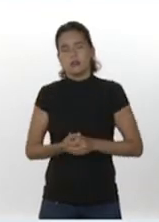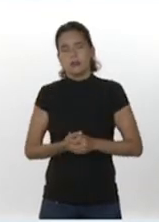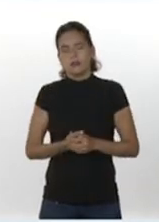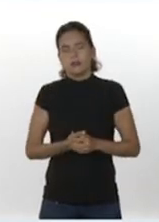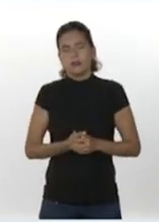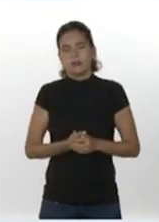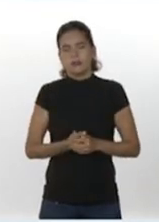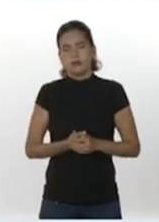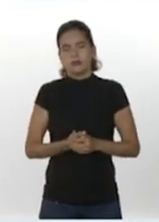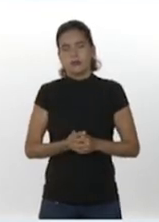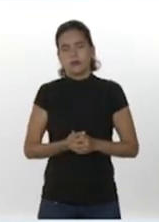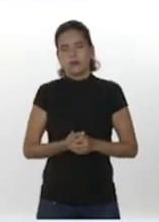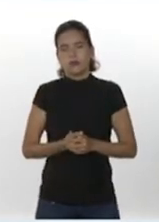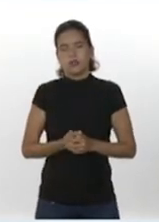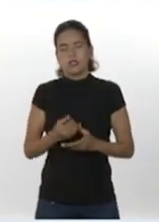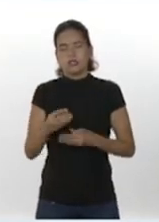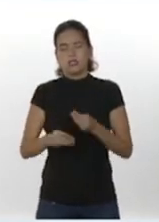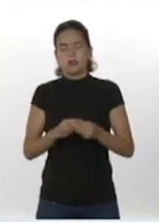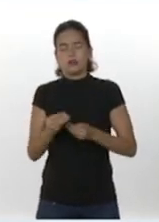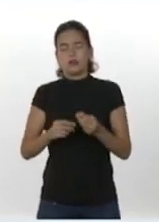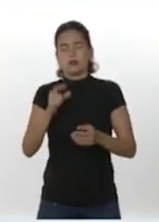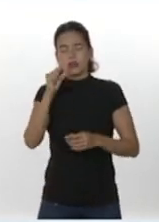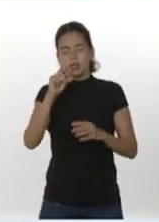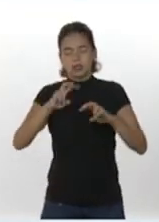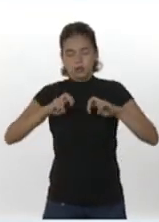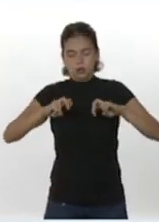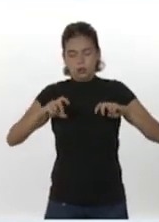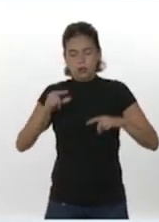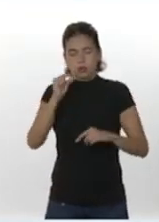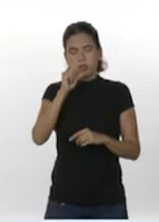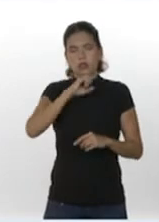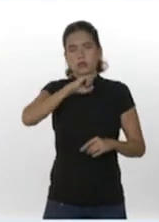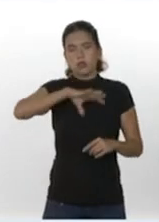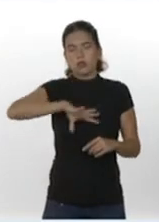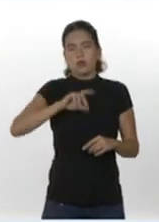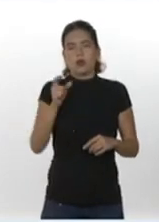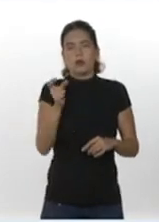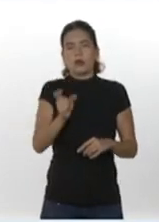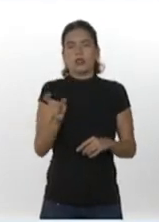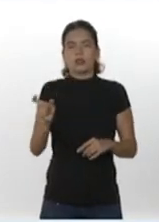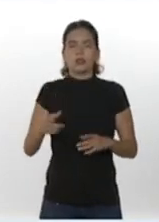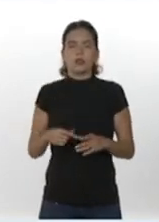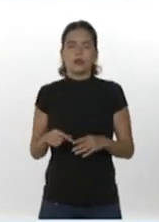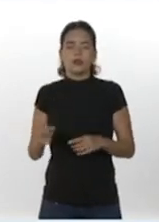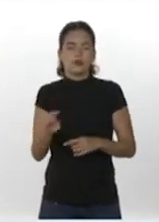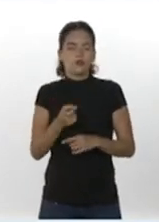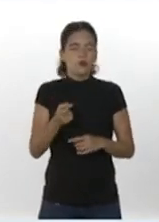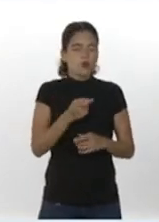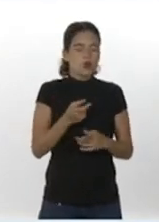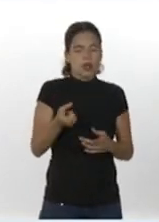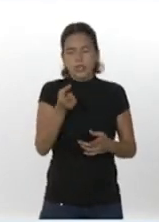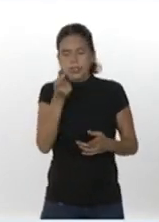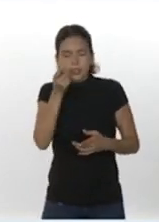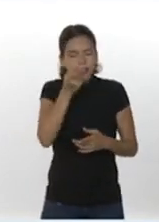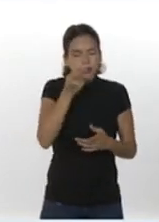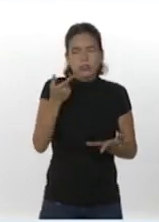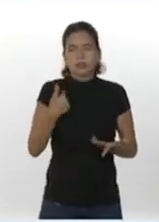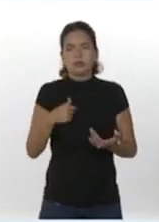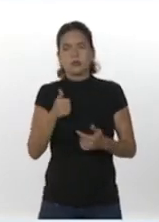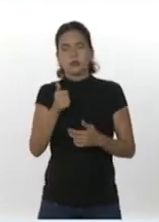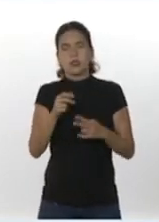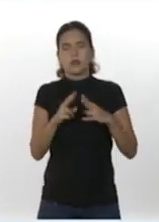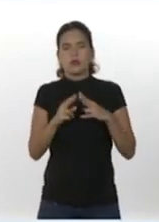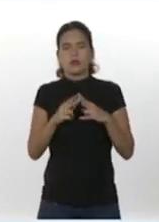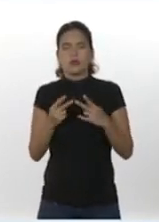ese momento. Si revisamos un poquito de la historia, hubo personas que fueron perseguidas, lo bien conocido como